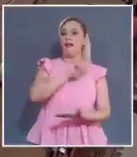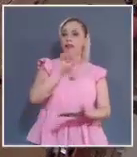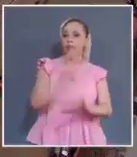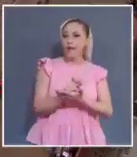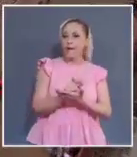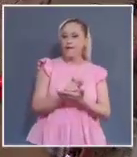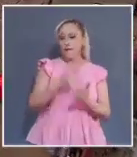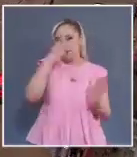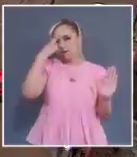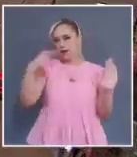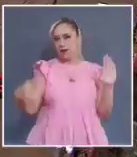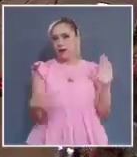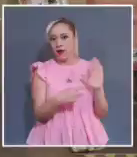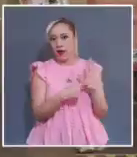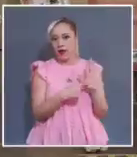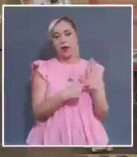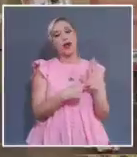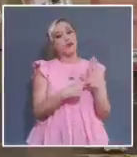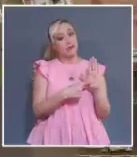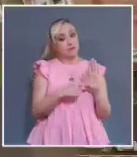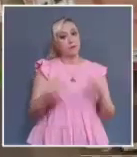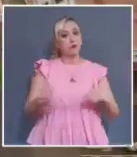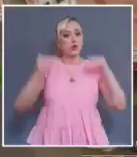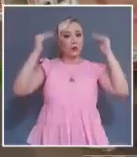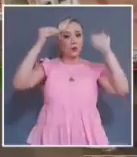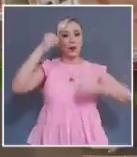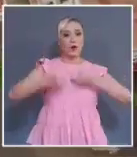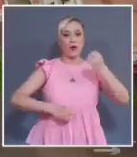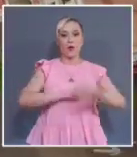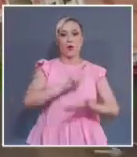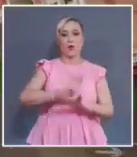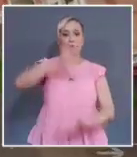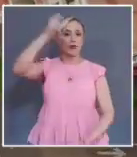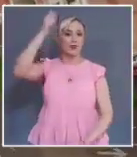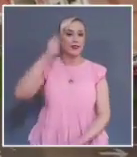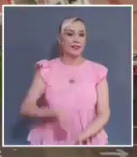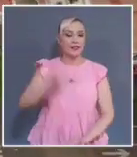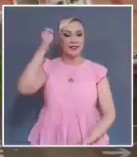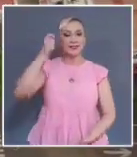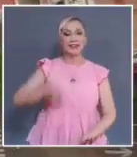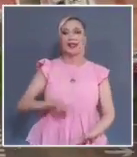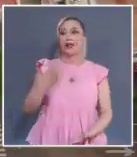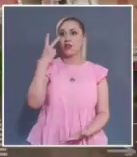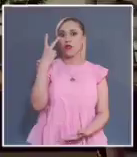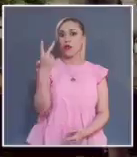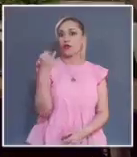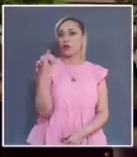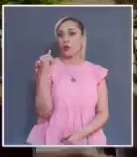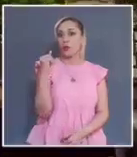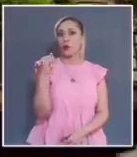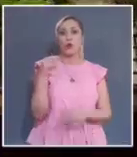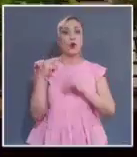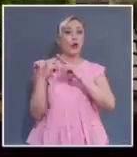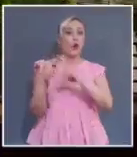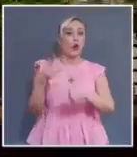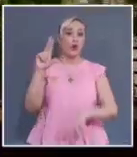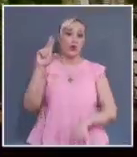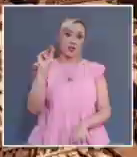edificio sede de la Suprema Corte de Justicia de la Nación, que este 2 de junio cumplió 82 años de